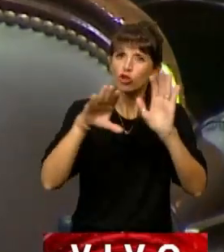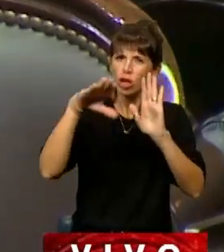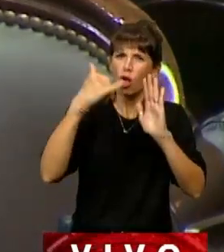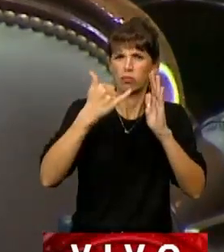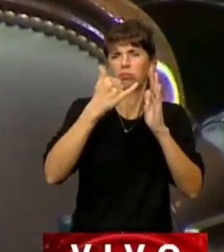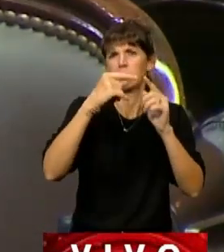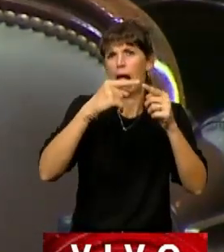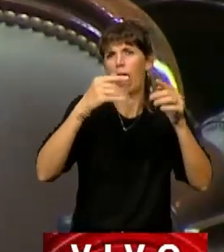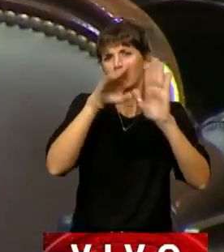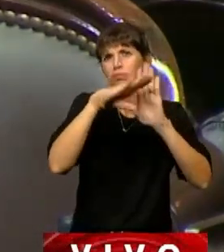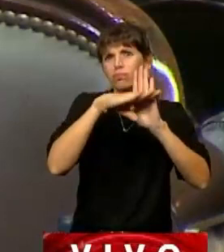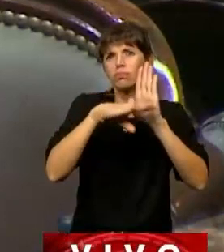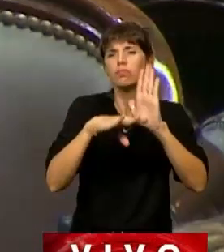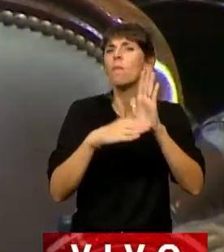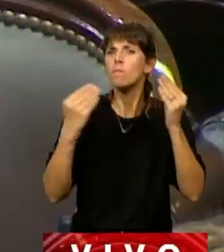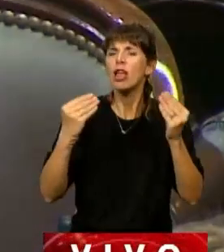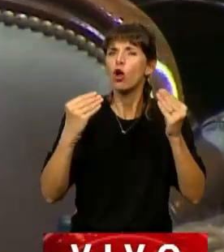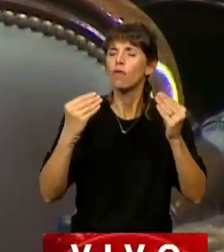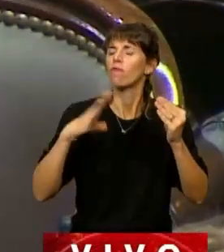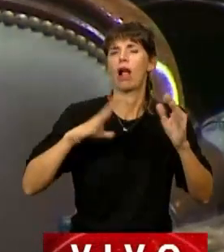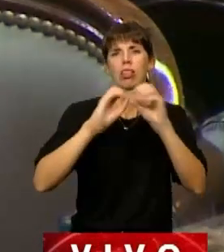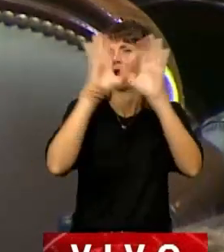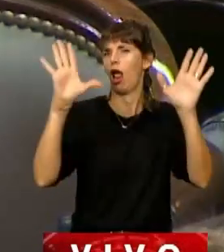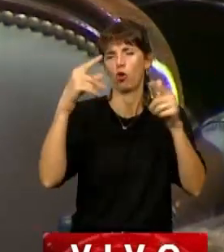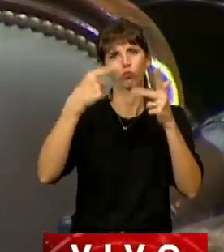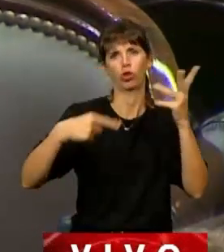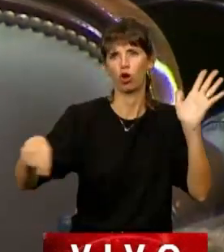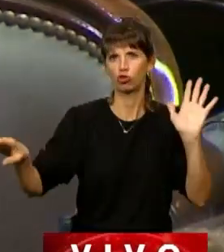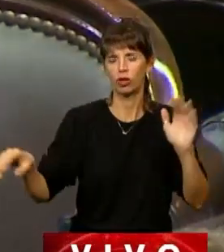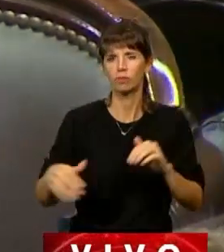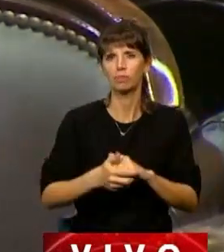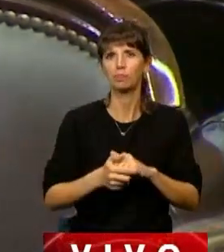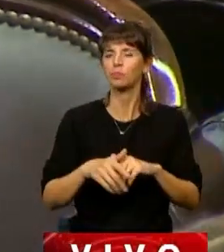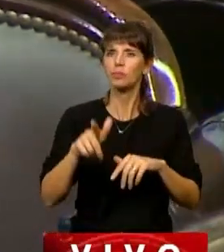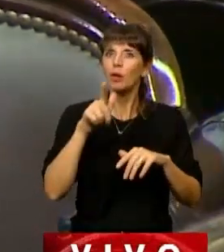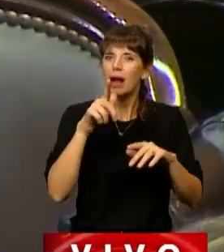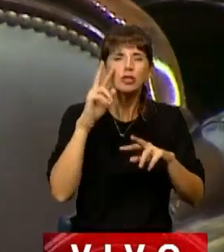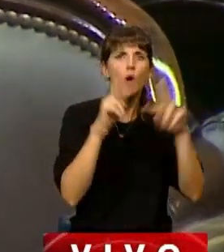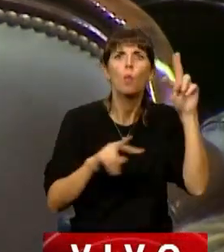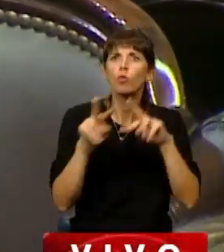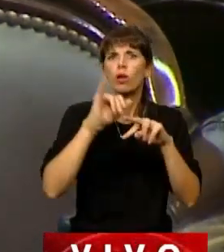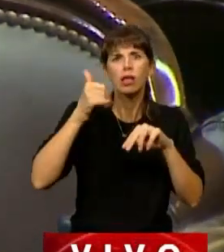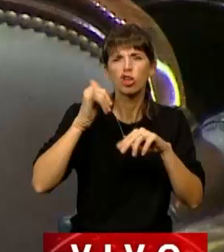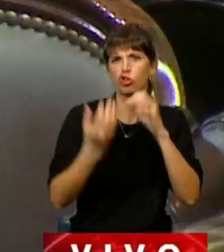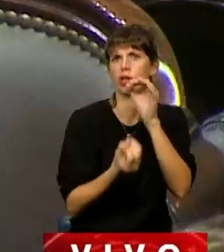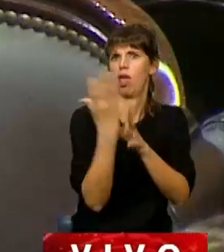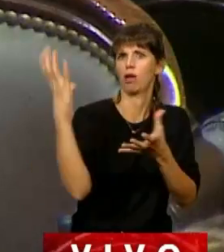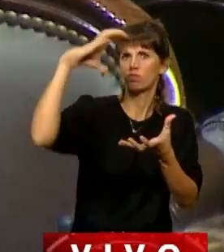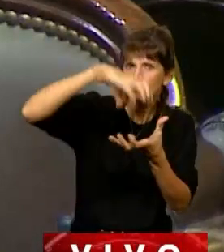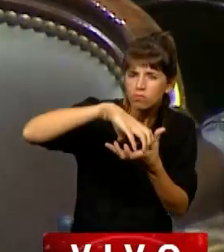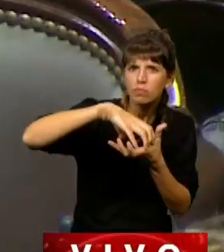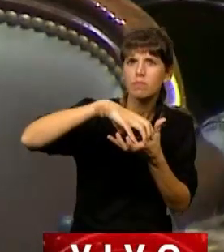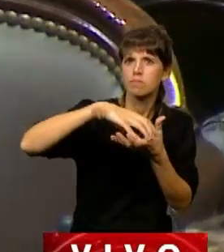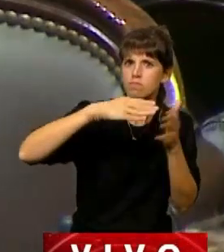define poco para no decir nada. Está más orientado a crear este superorganismo, esta superestructura, que